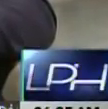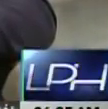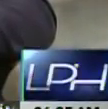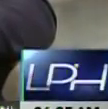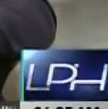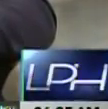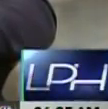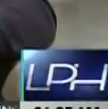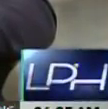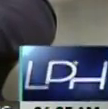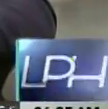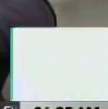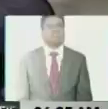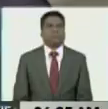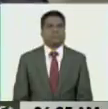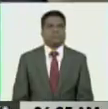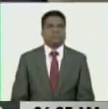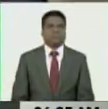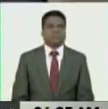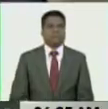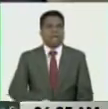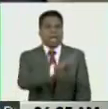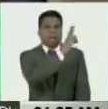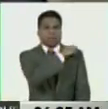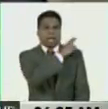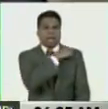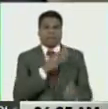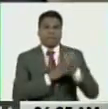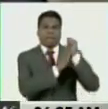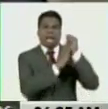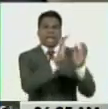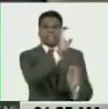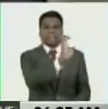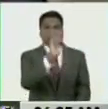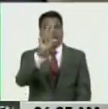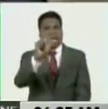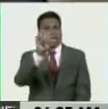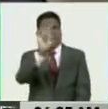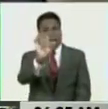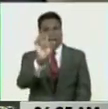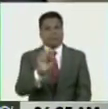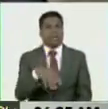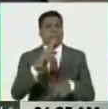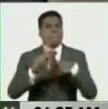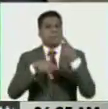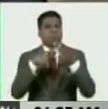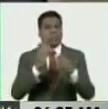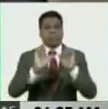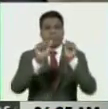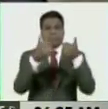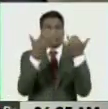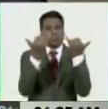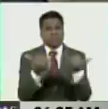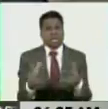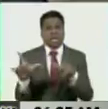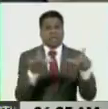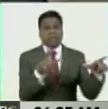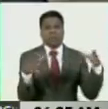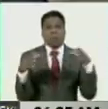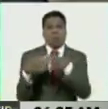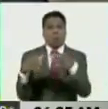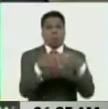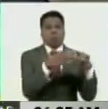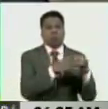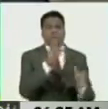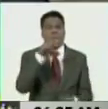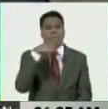directora principal del Consejo Nacional Electoral, para hablar de un proceso que ya ha arrancado. Algunos partidos políticos de